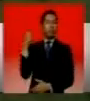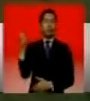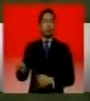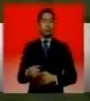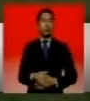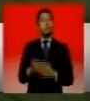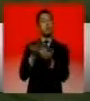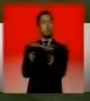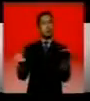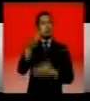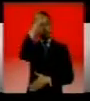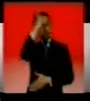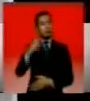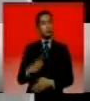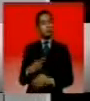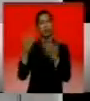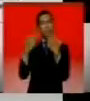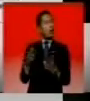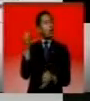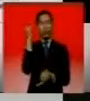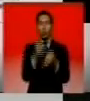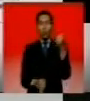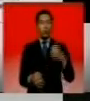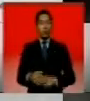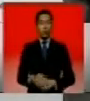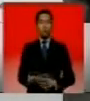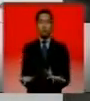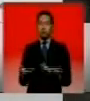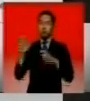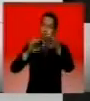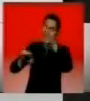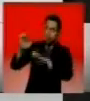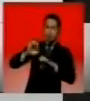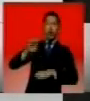la institución luego de examinar los